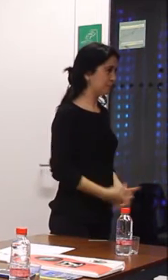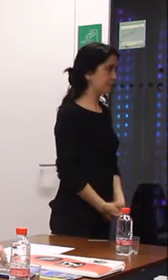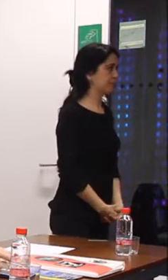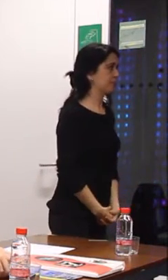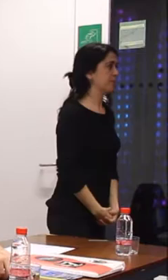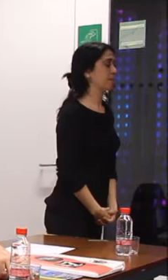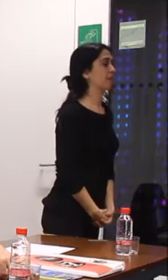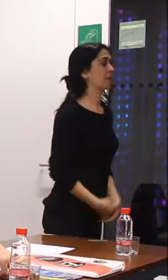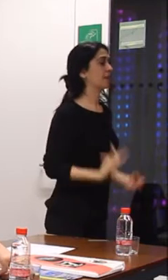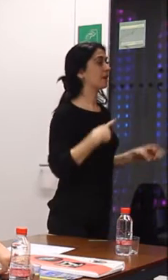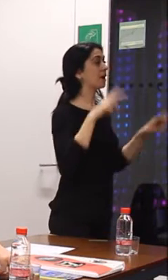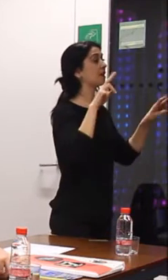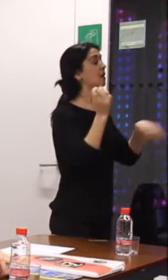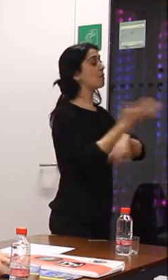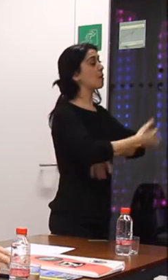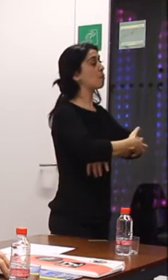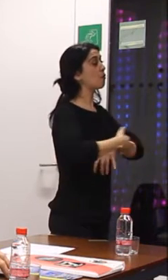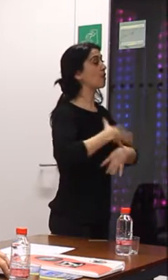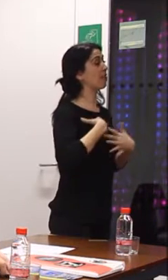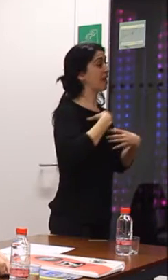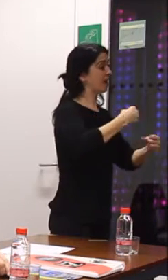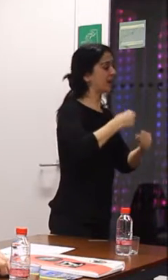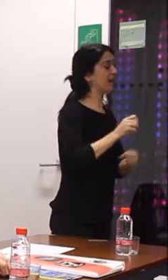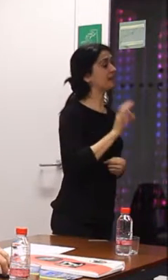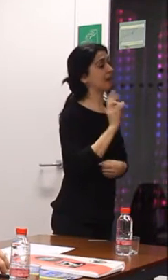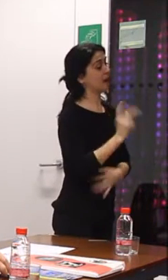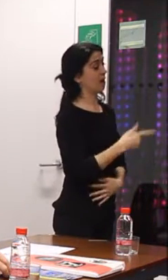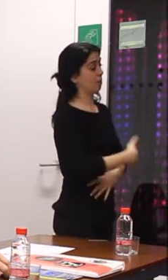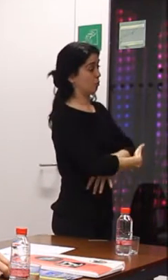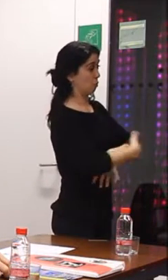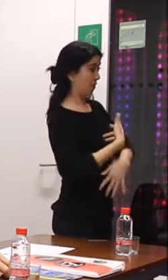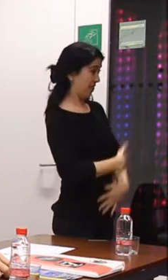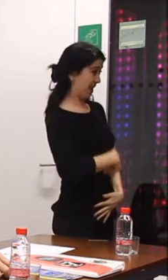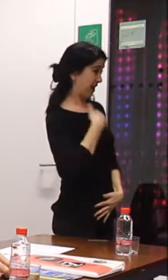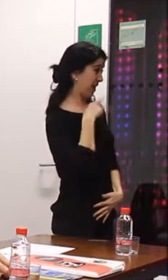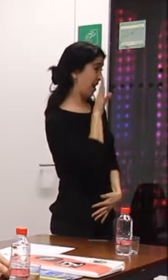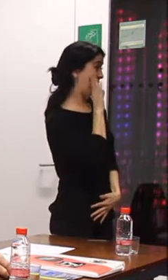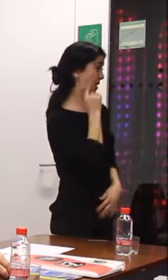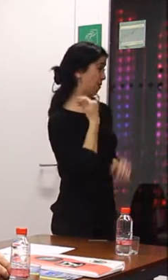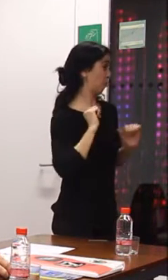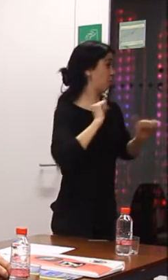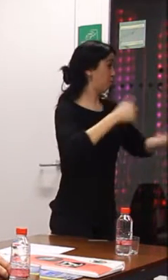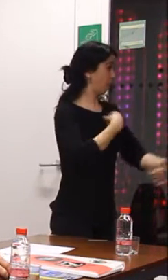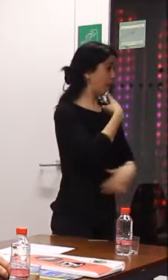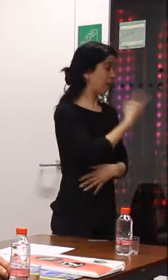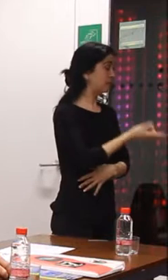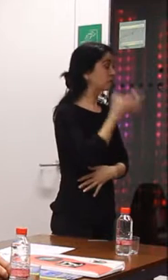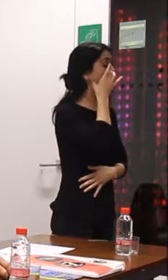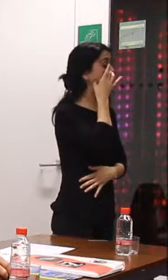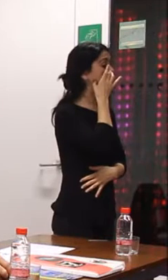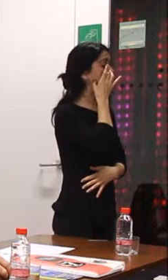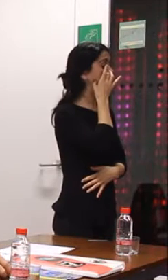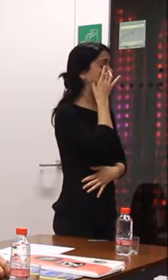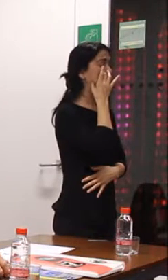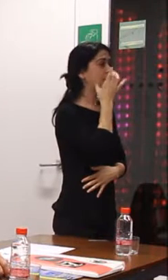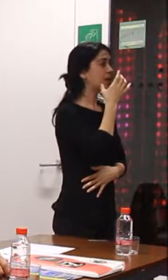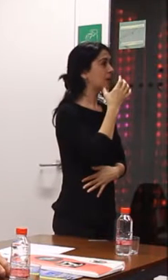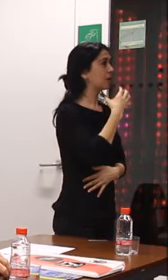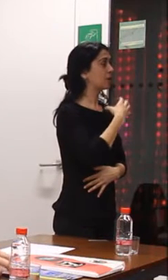la cuestión de pobreza energética y pobreza general, como decía al principio, no podemos desvincular la